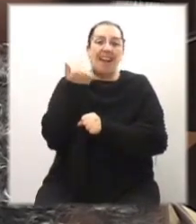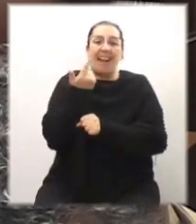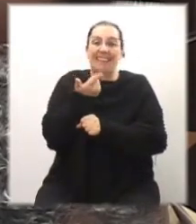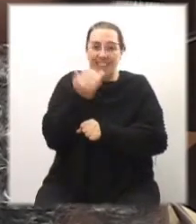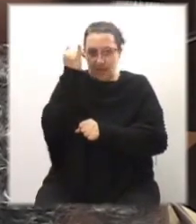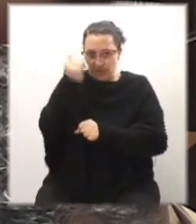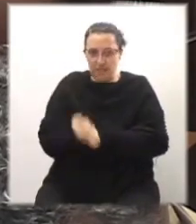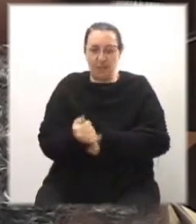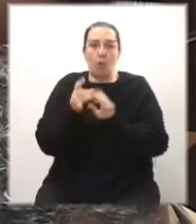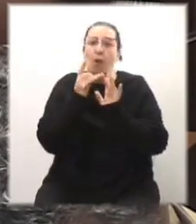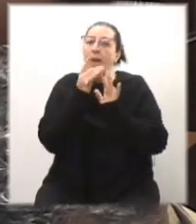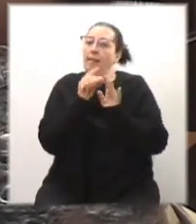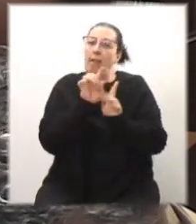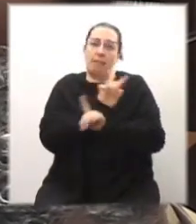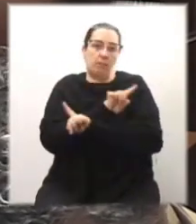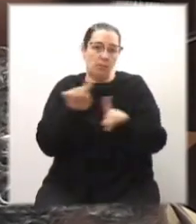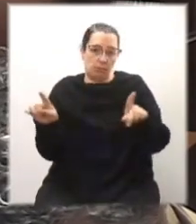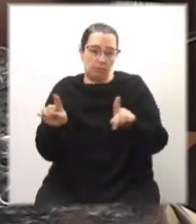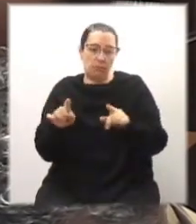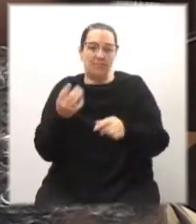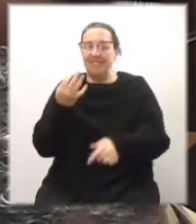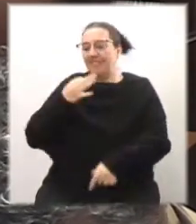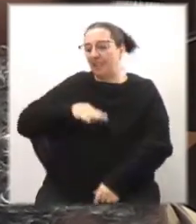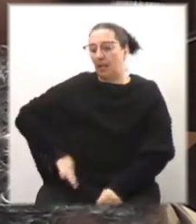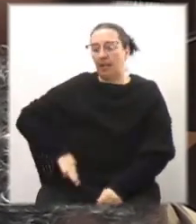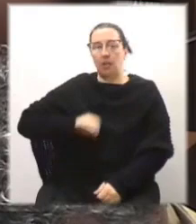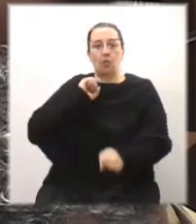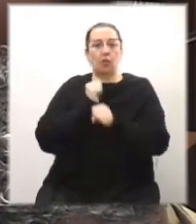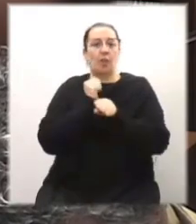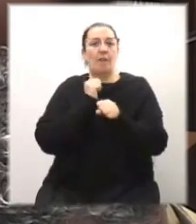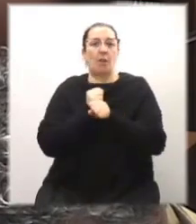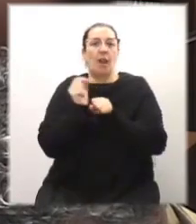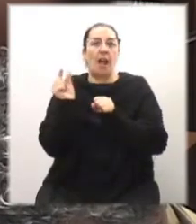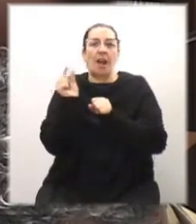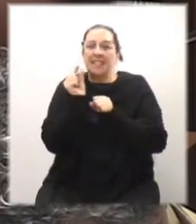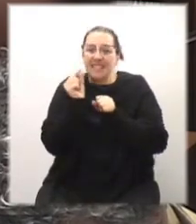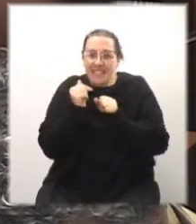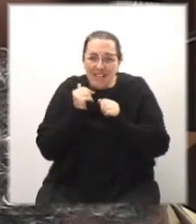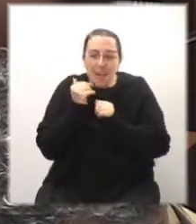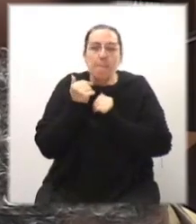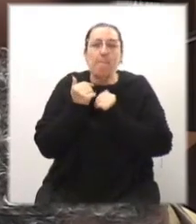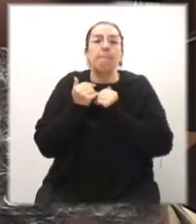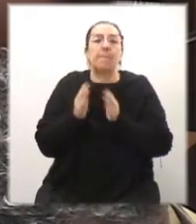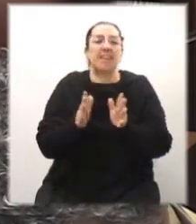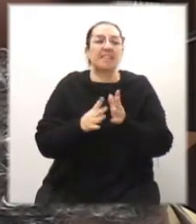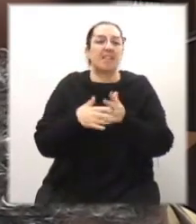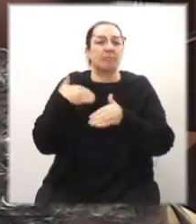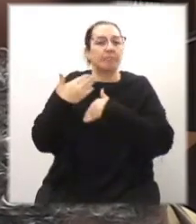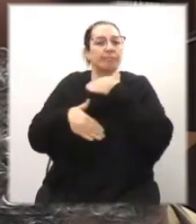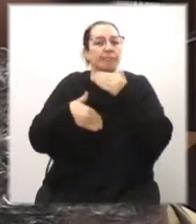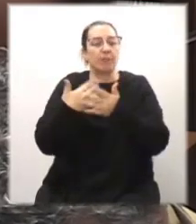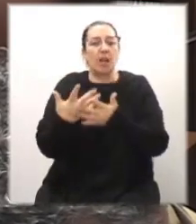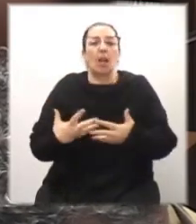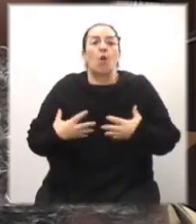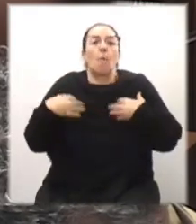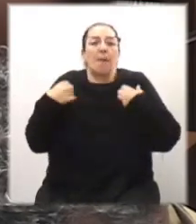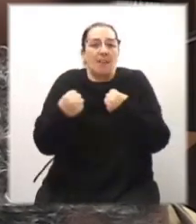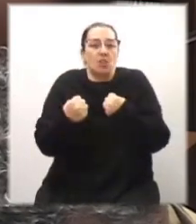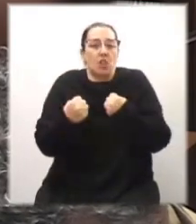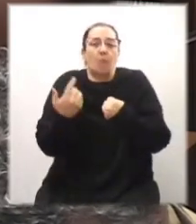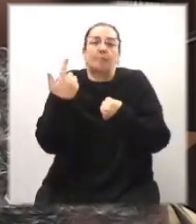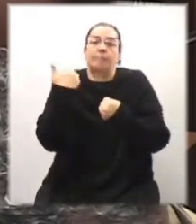en calidad. El salario de los trabajadores recién empieza una senda de recuperación que en el mejor de